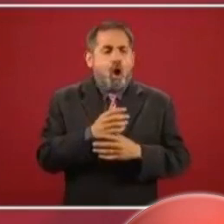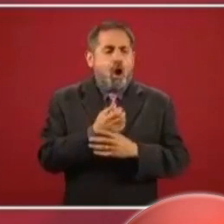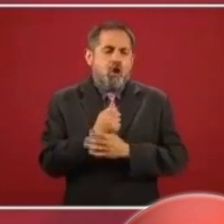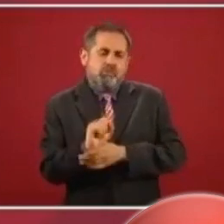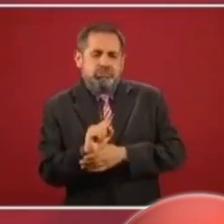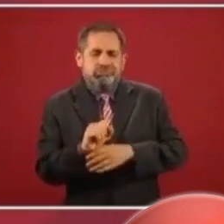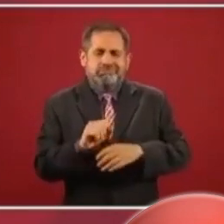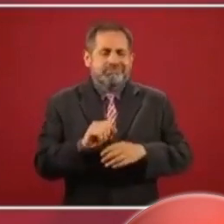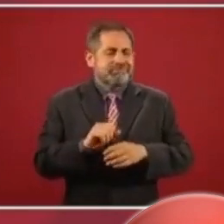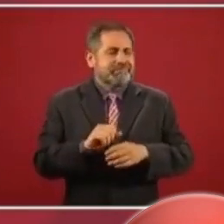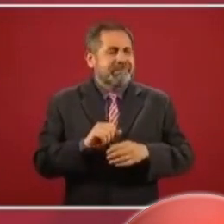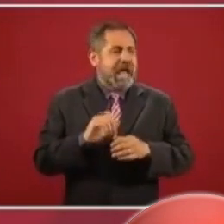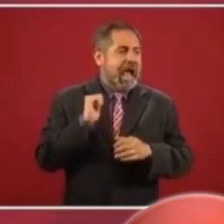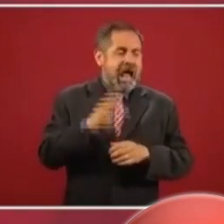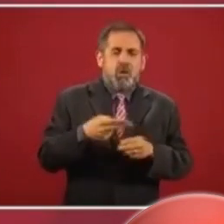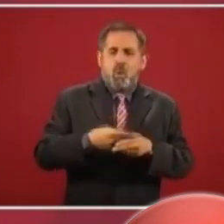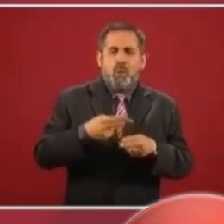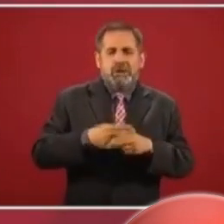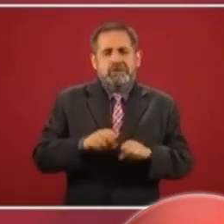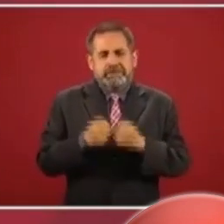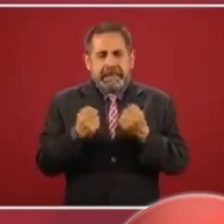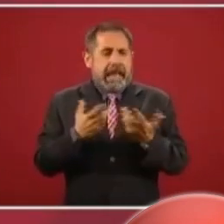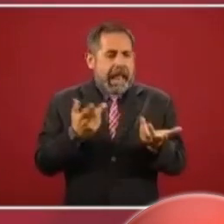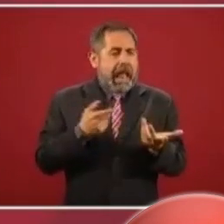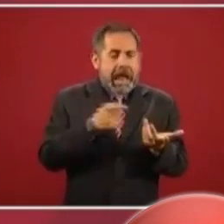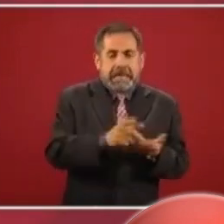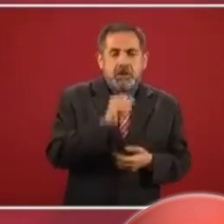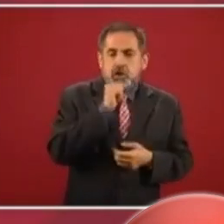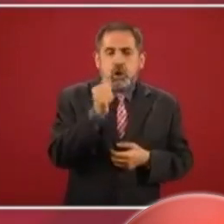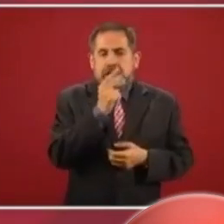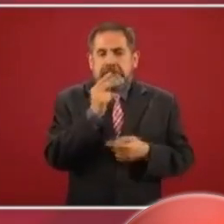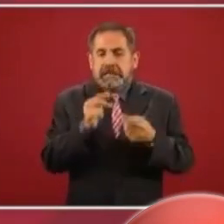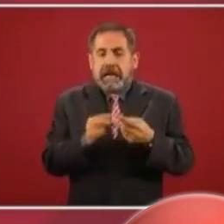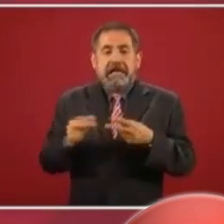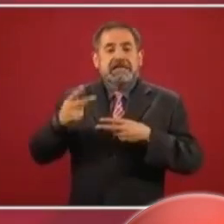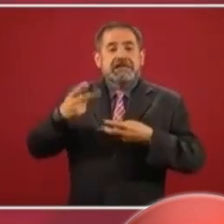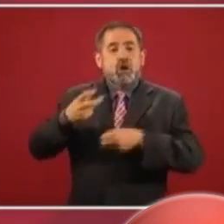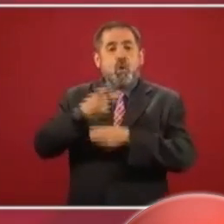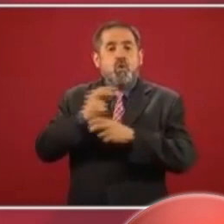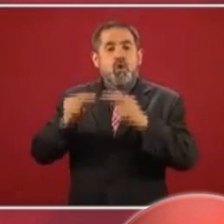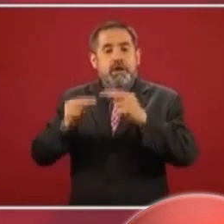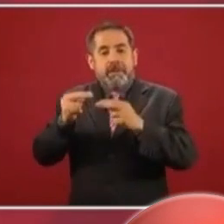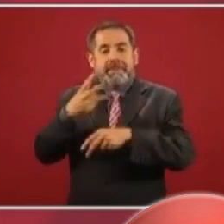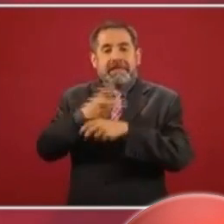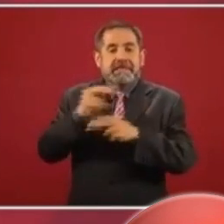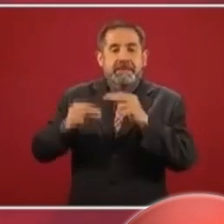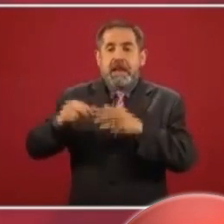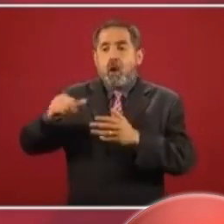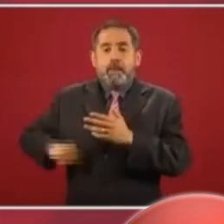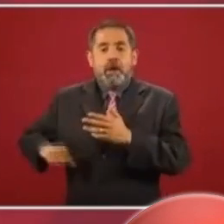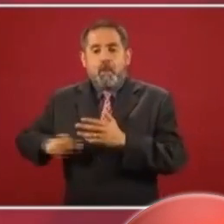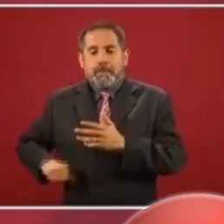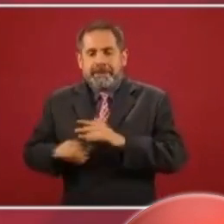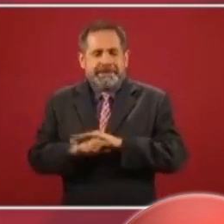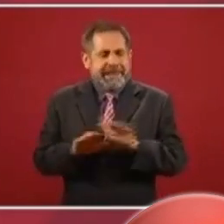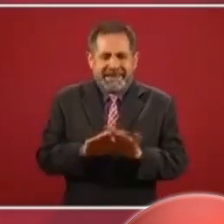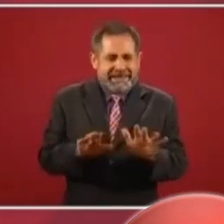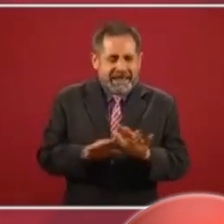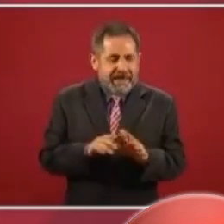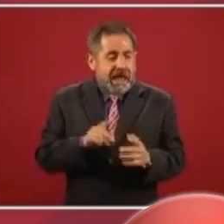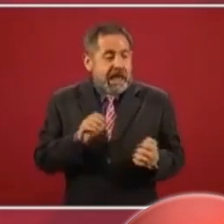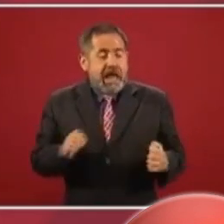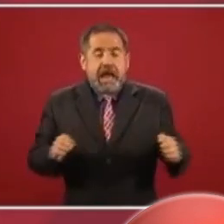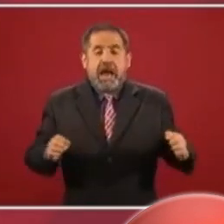tobillo y no tenga que llegar necesariamente al segundo y al tercer nivel. Todas las imágenes que vemos de